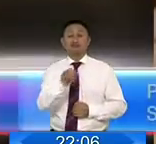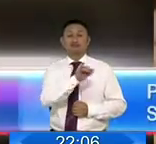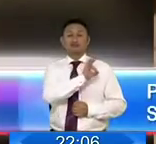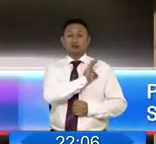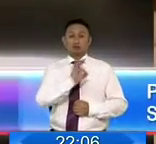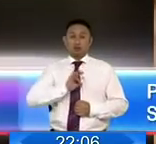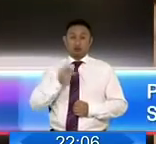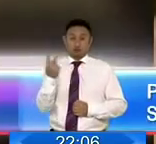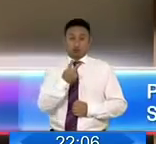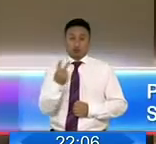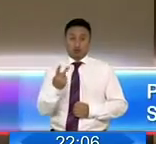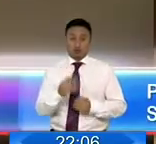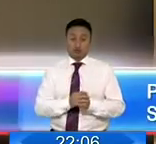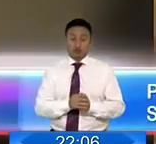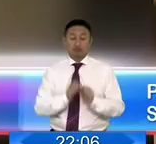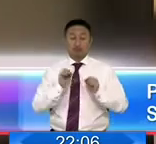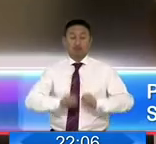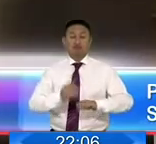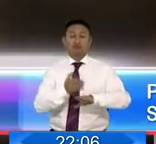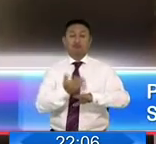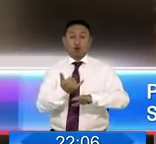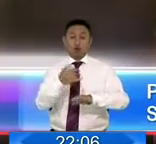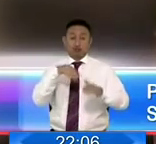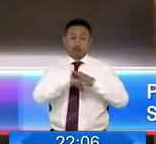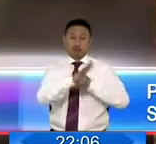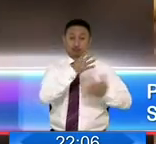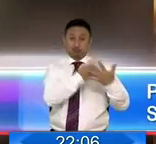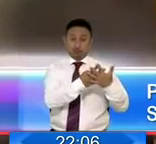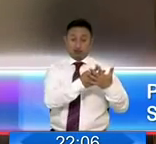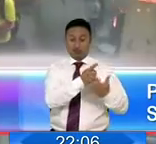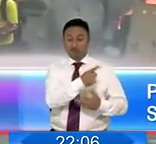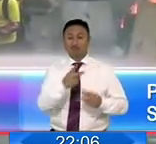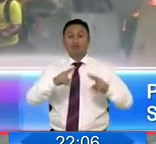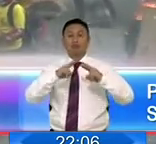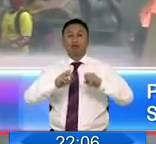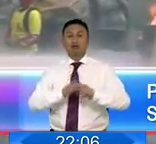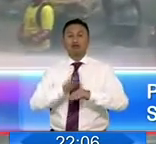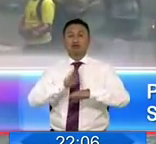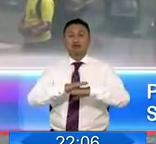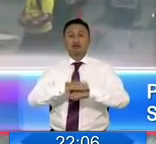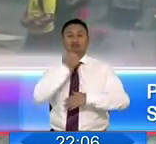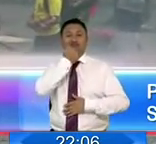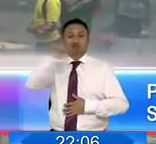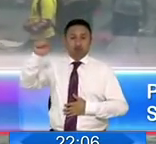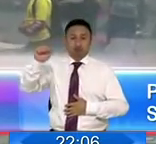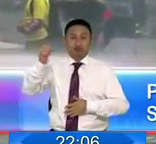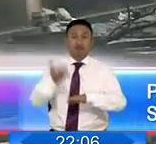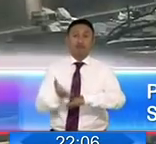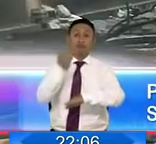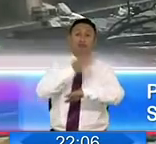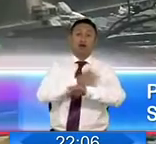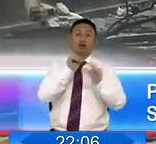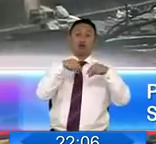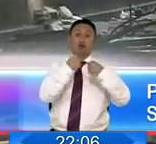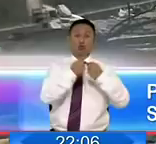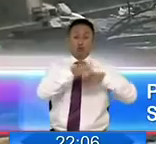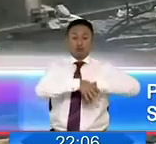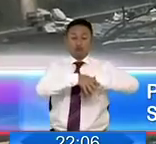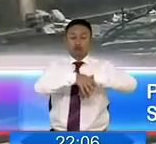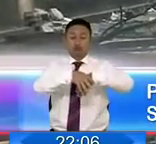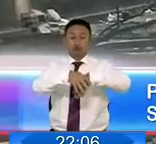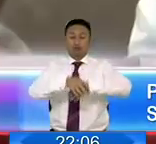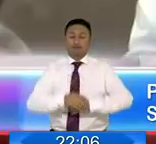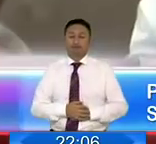de Pichincha, Paola Pavón, actualmente detenida, se los investiga por rebelión tras los hechos violentos en las